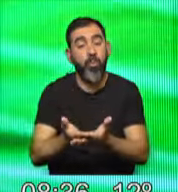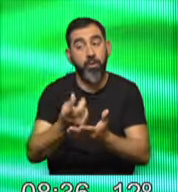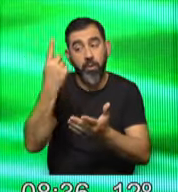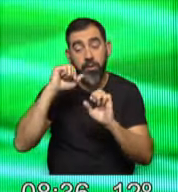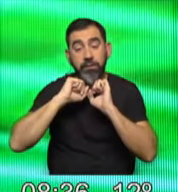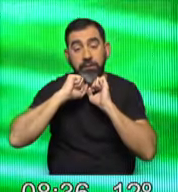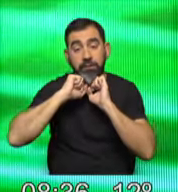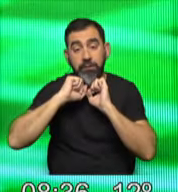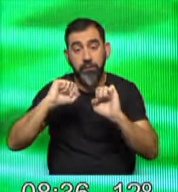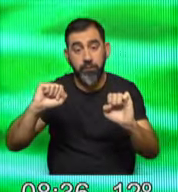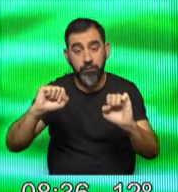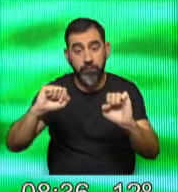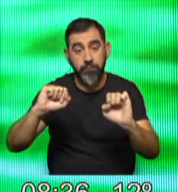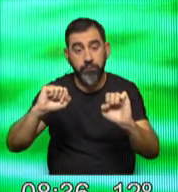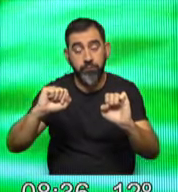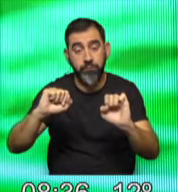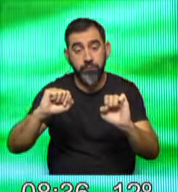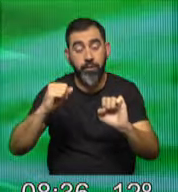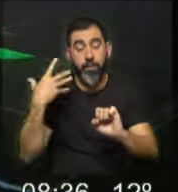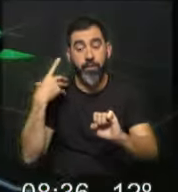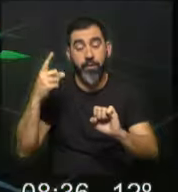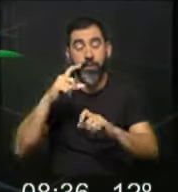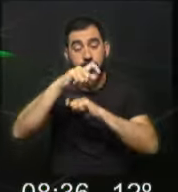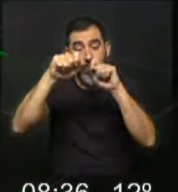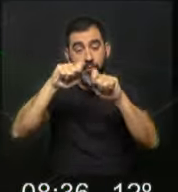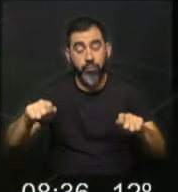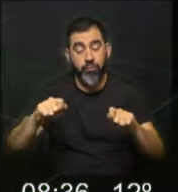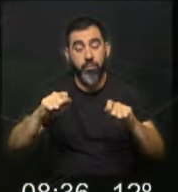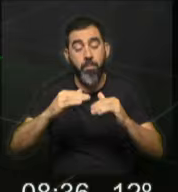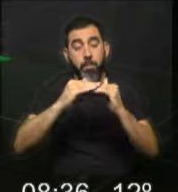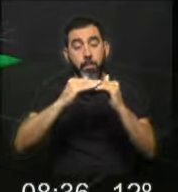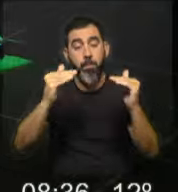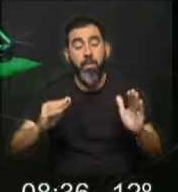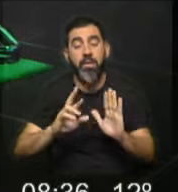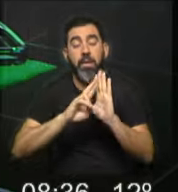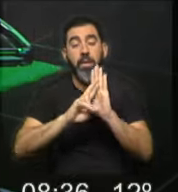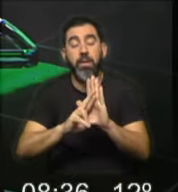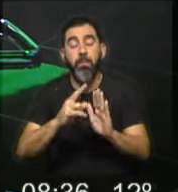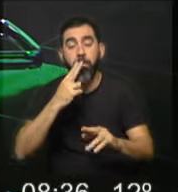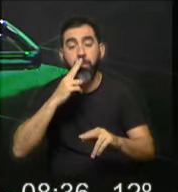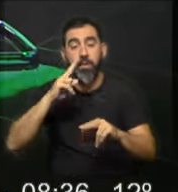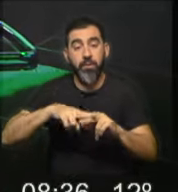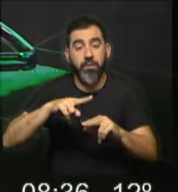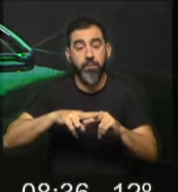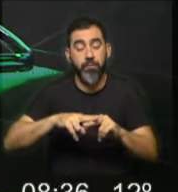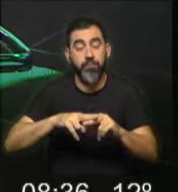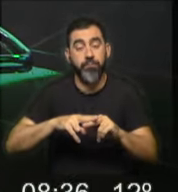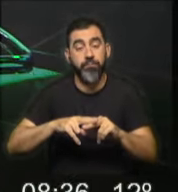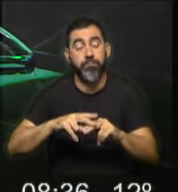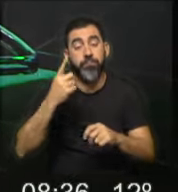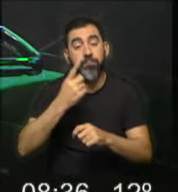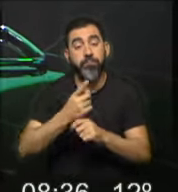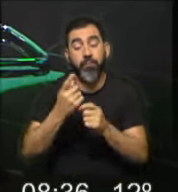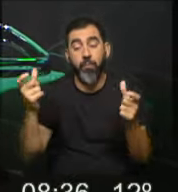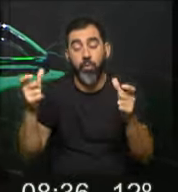en el secretariado van a ser ubicadas en la dirección del piso nt que es la mesa representativa el día martes básicamente en estos dos sentidos primero armar